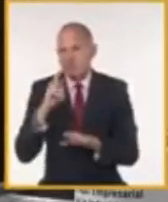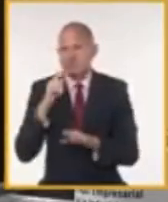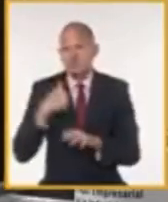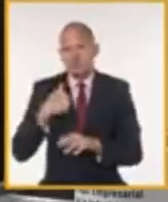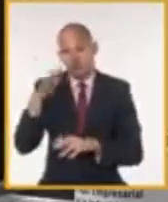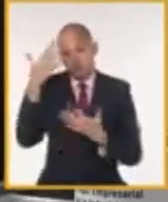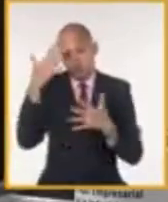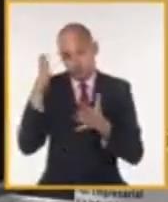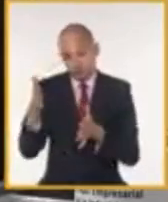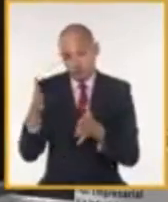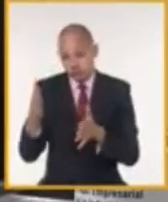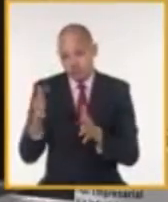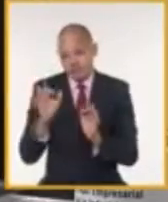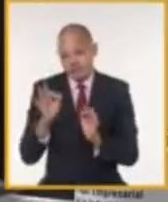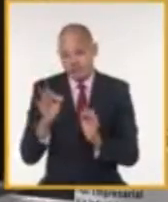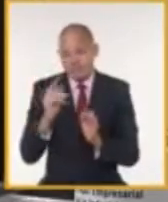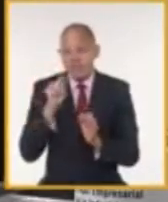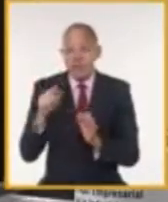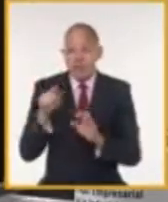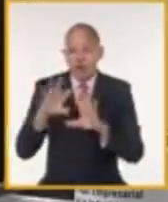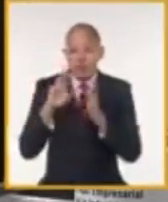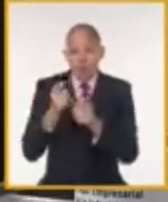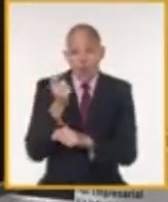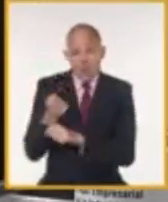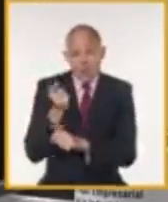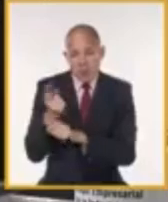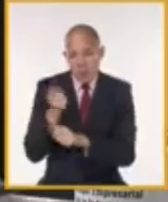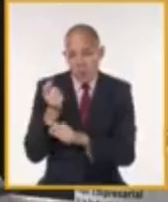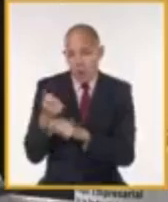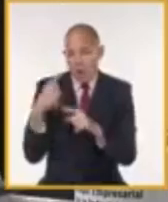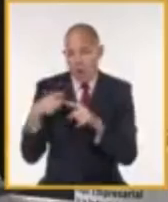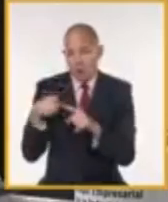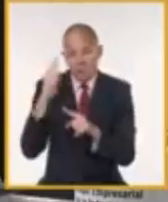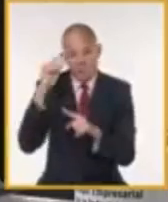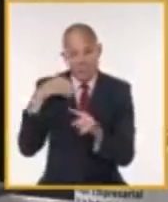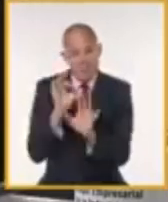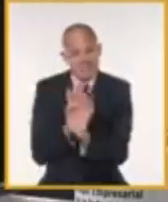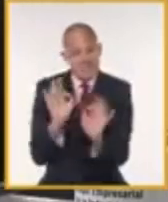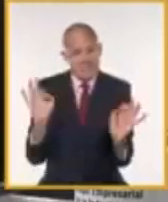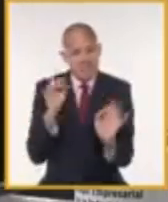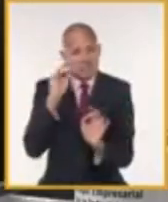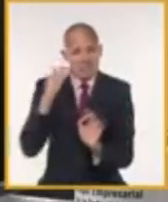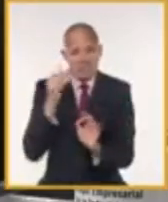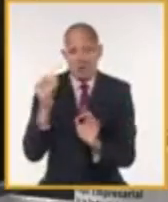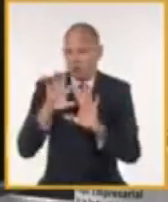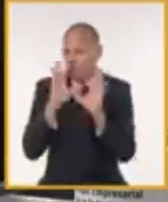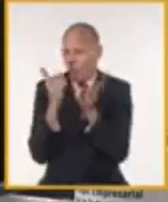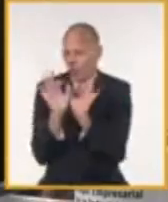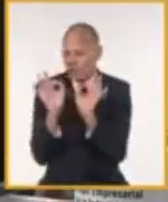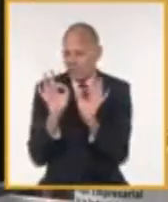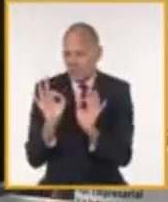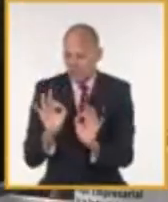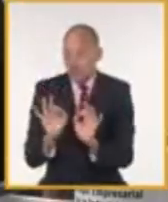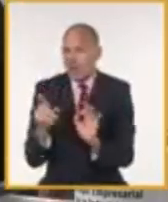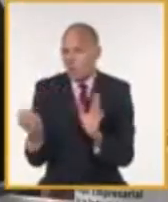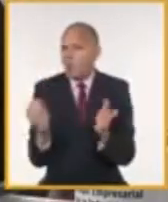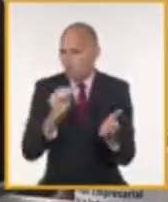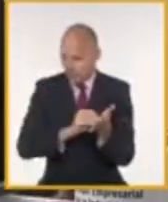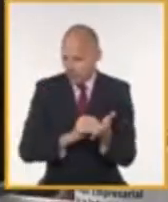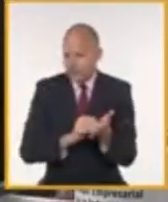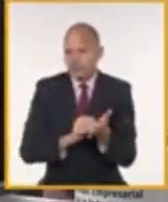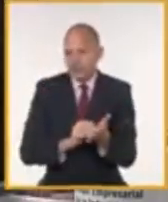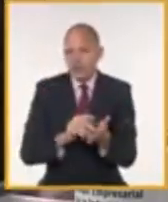el trabajo en la formación de nuestro personal más especializado. Una tradición ya. Correcto, y que constituye en